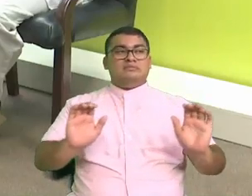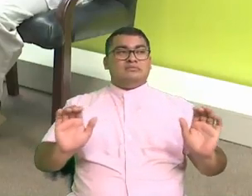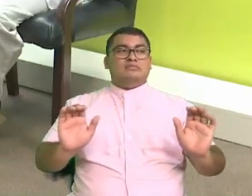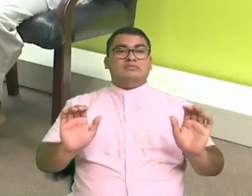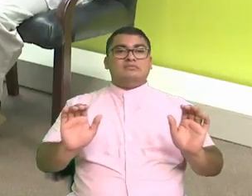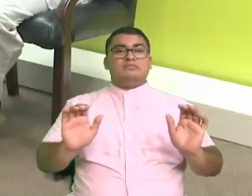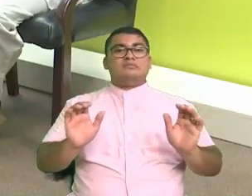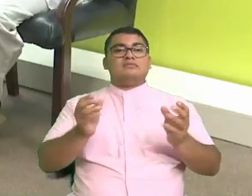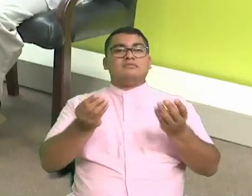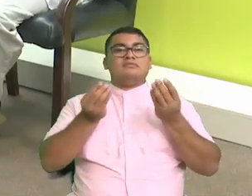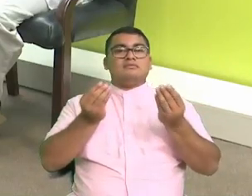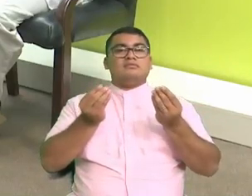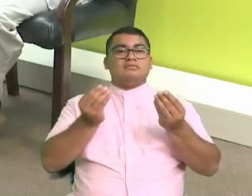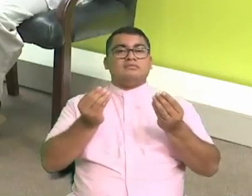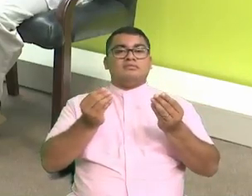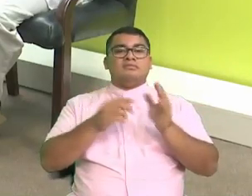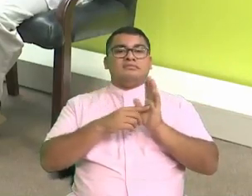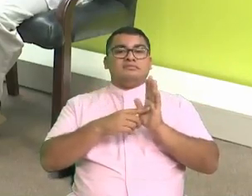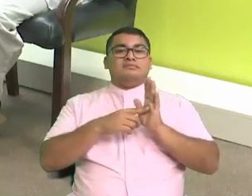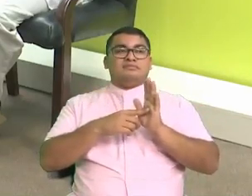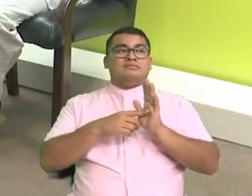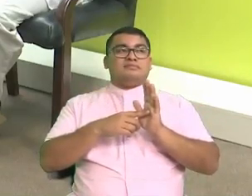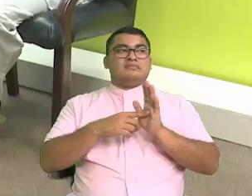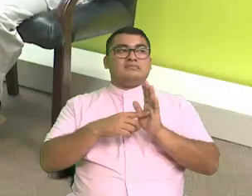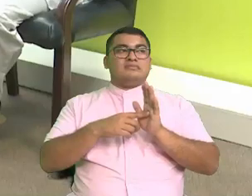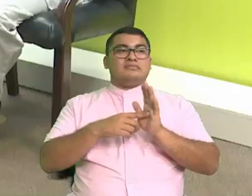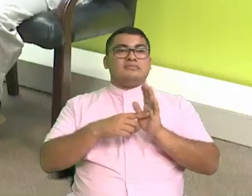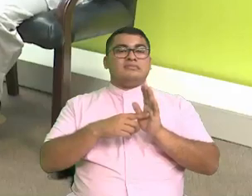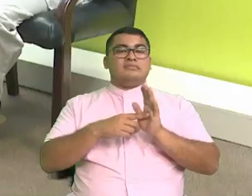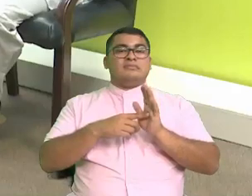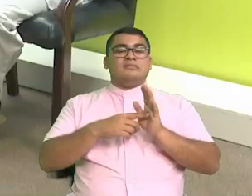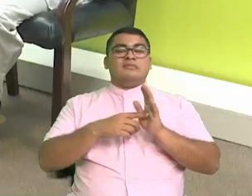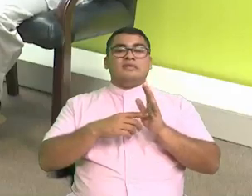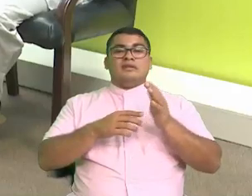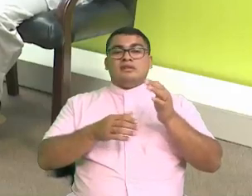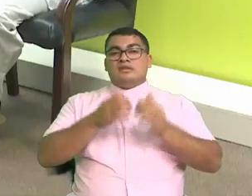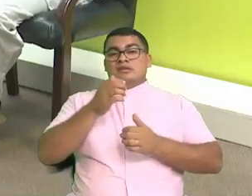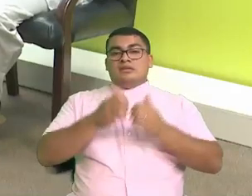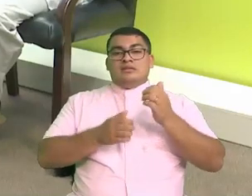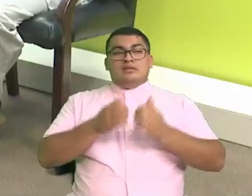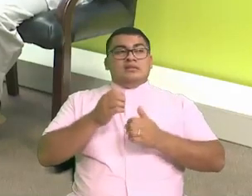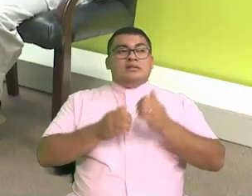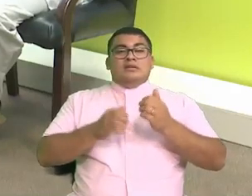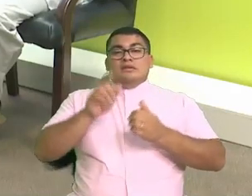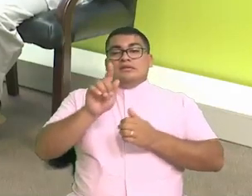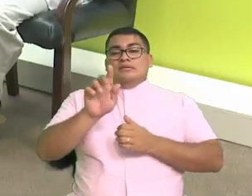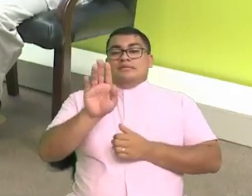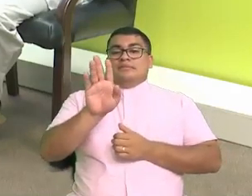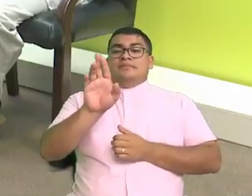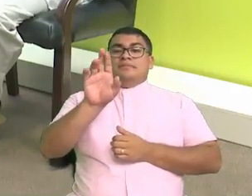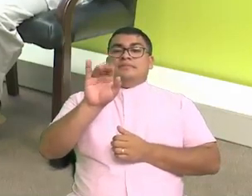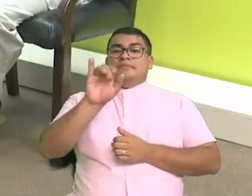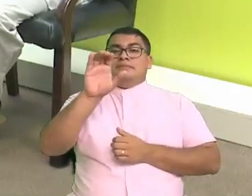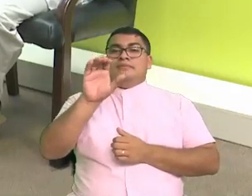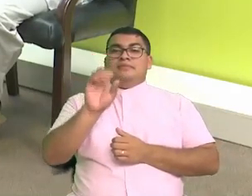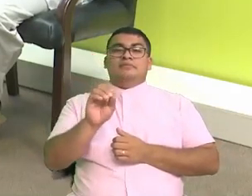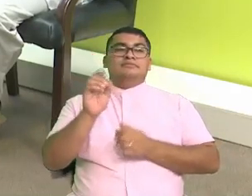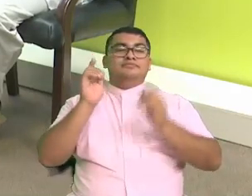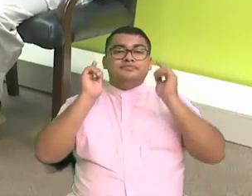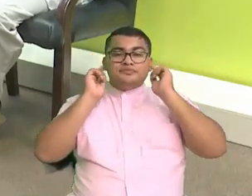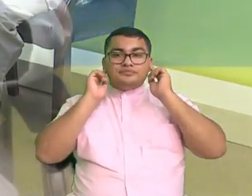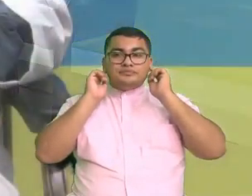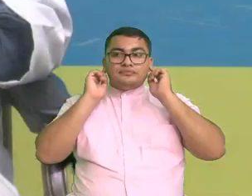en los niños es muy frecuente la disfunción tubárica, como está asociado lo que es oído,